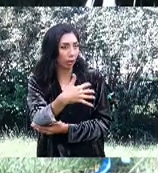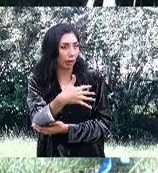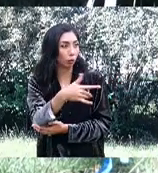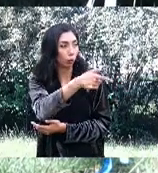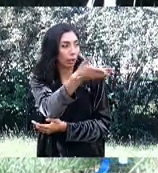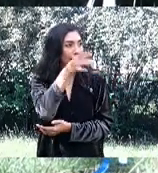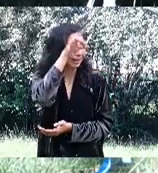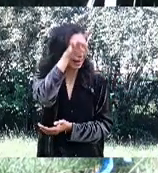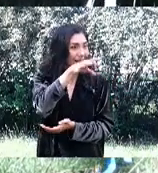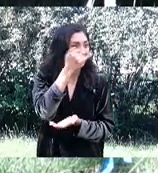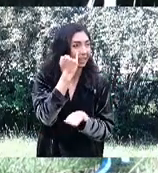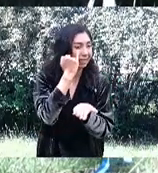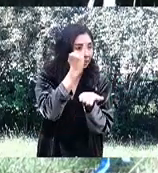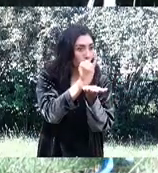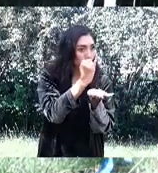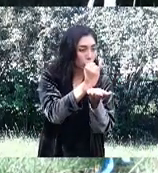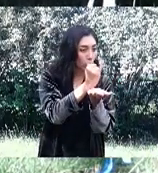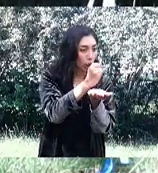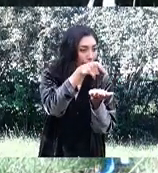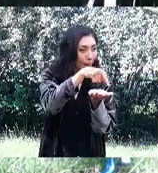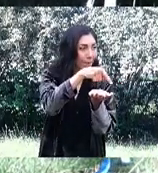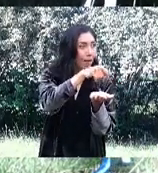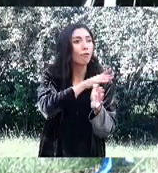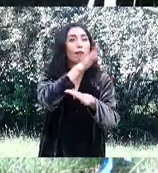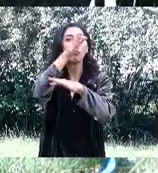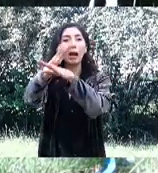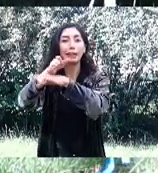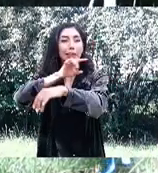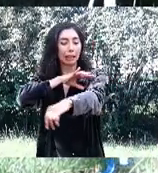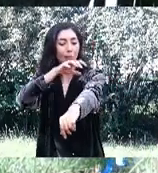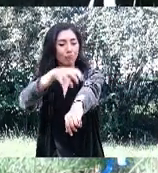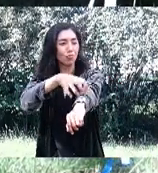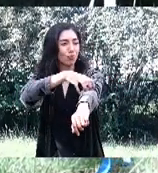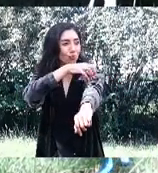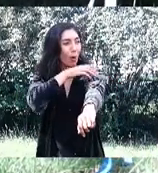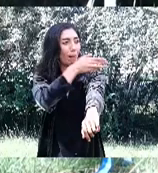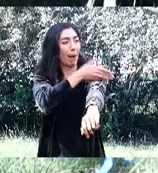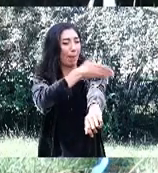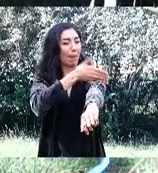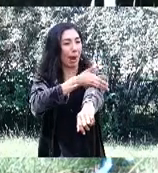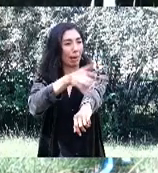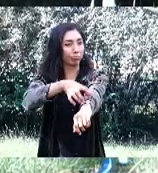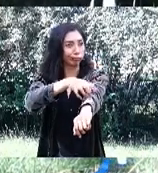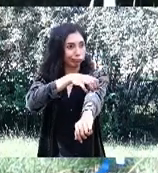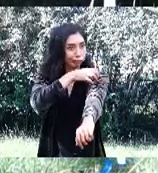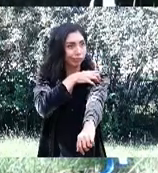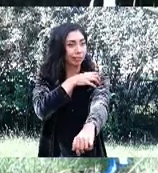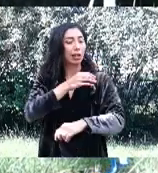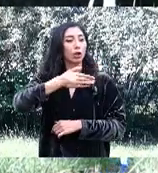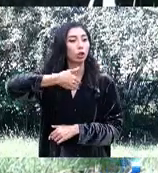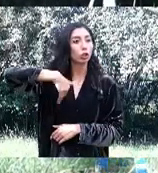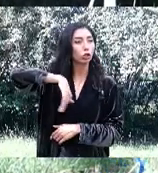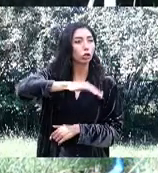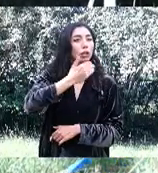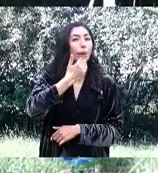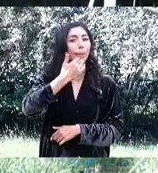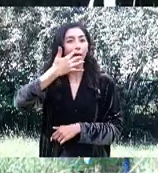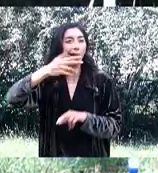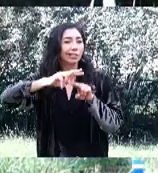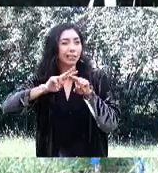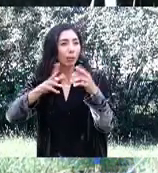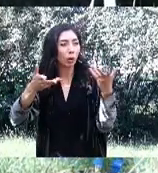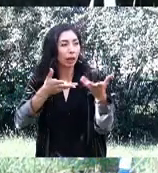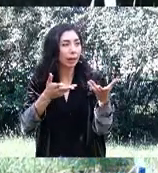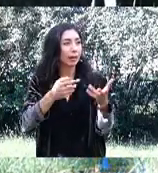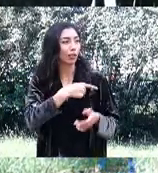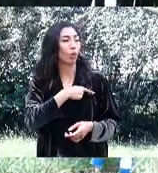esta institución se despliega todo chile y una de las acciones que también hemos desarrollado que es muy importante es con se